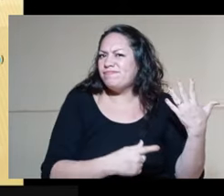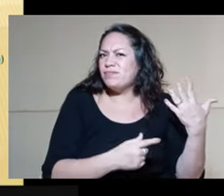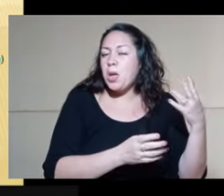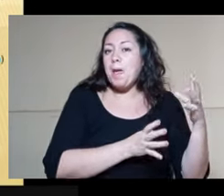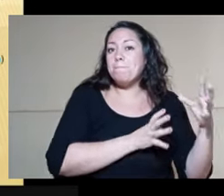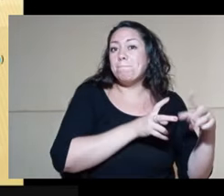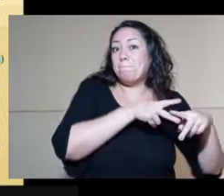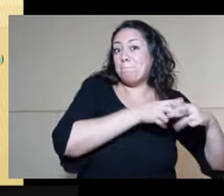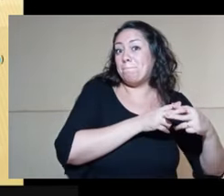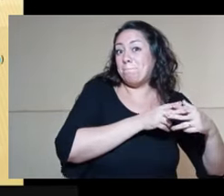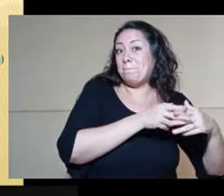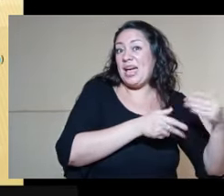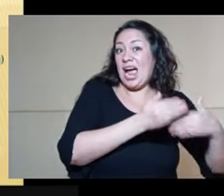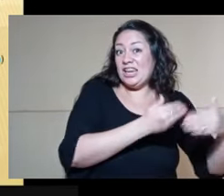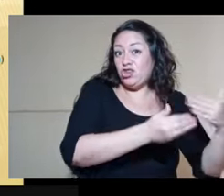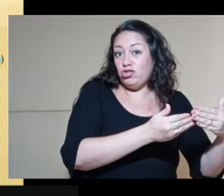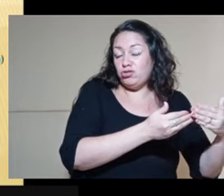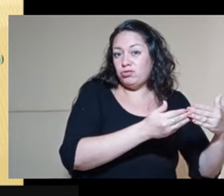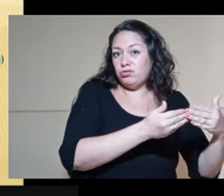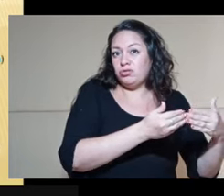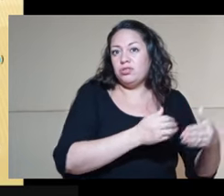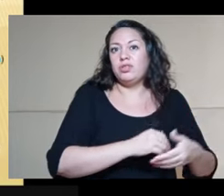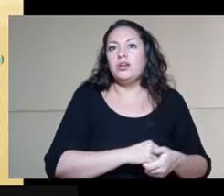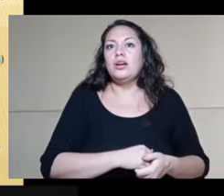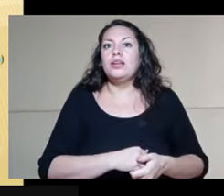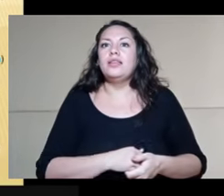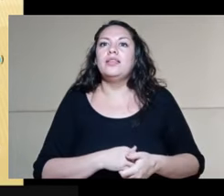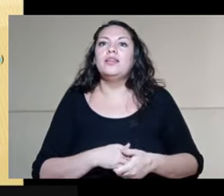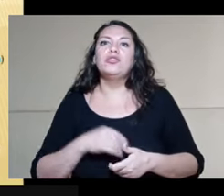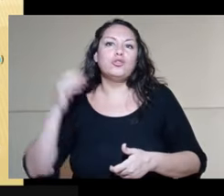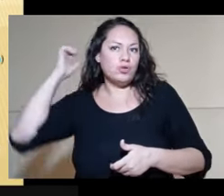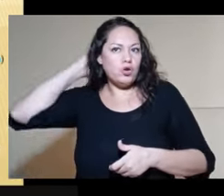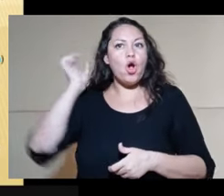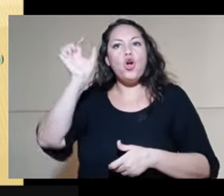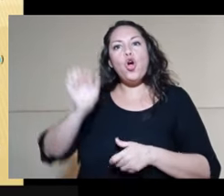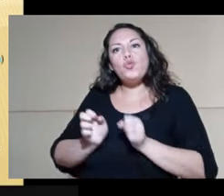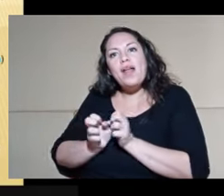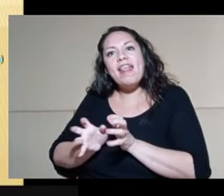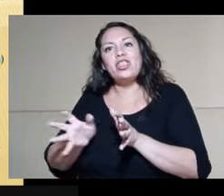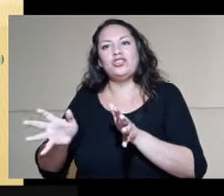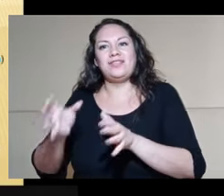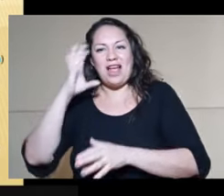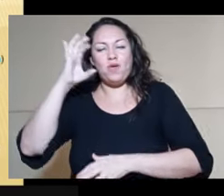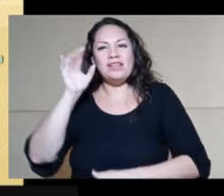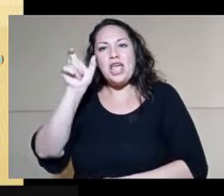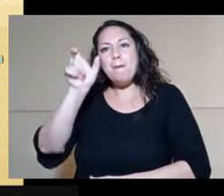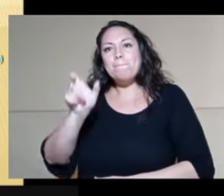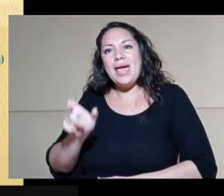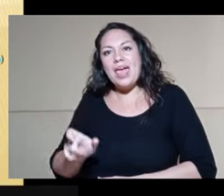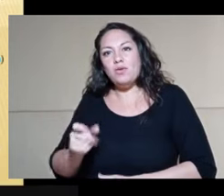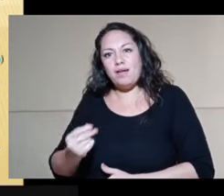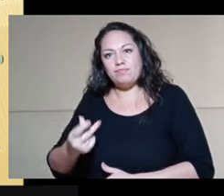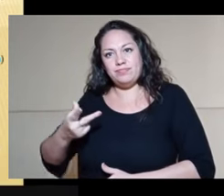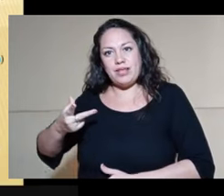están vinculadas a los receptores mecánicos, como les decía, ¿eh? Y a las vías de la columna dorsal. Acuérdense que la